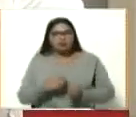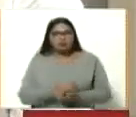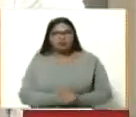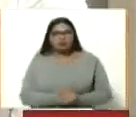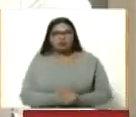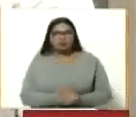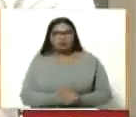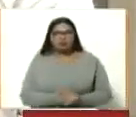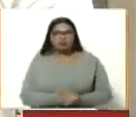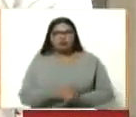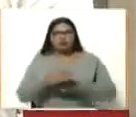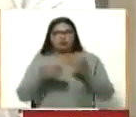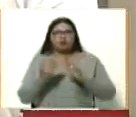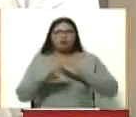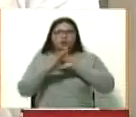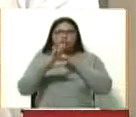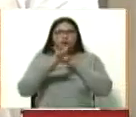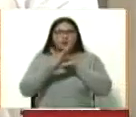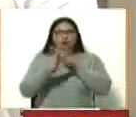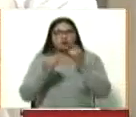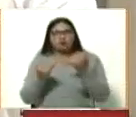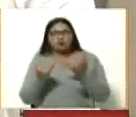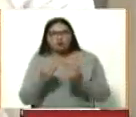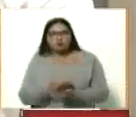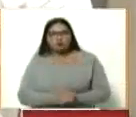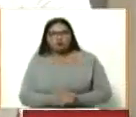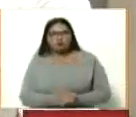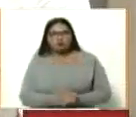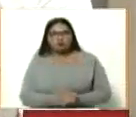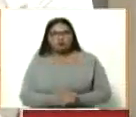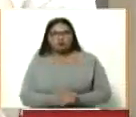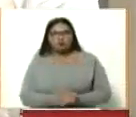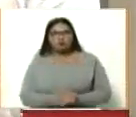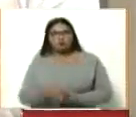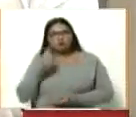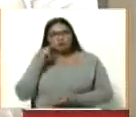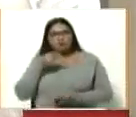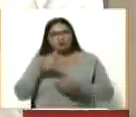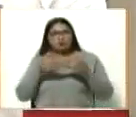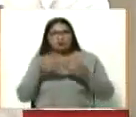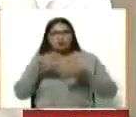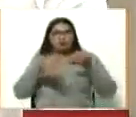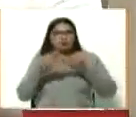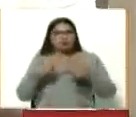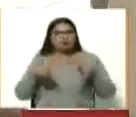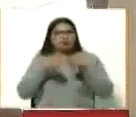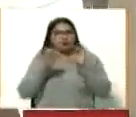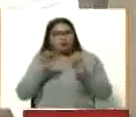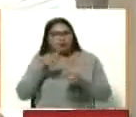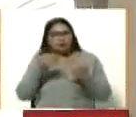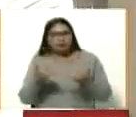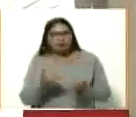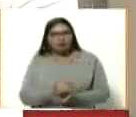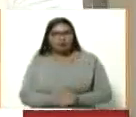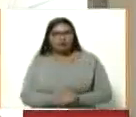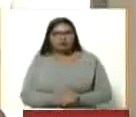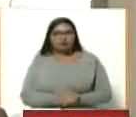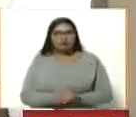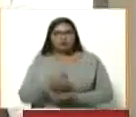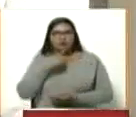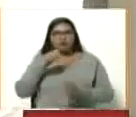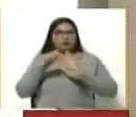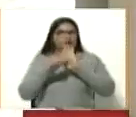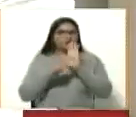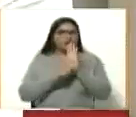de presiones muy fuertes, de bloqueos, y ha sido definido así jurídicamente. Lo definió la